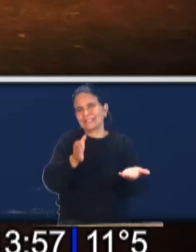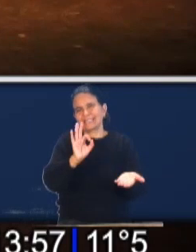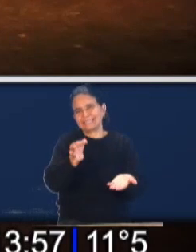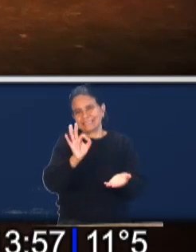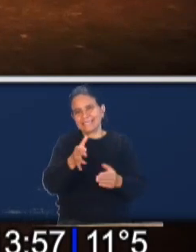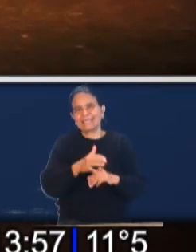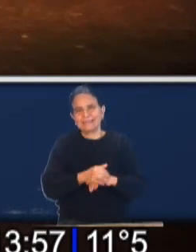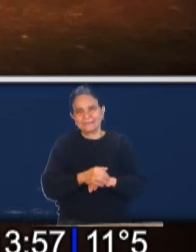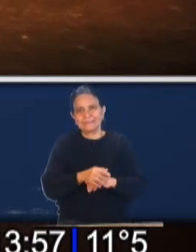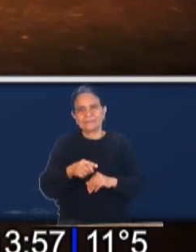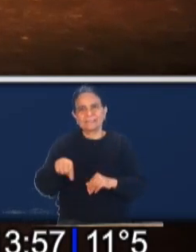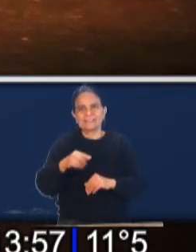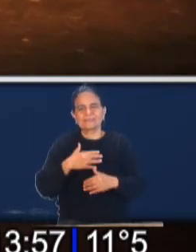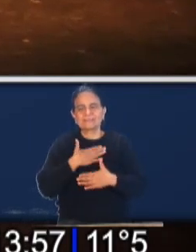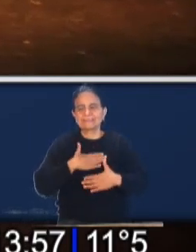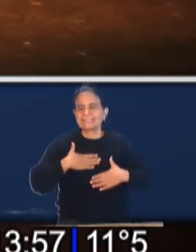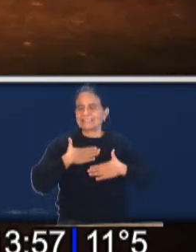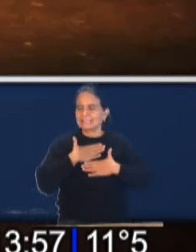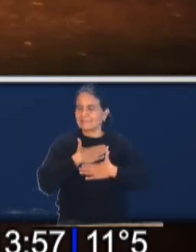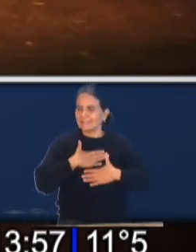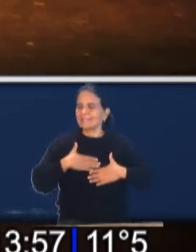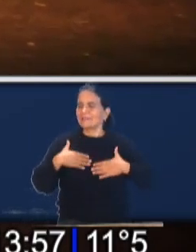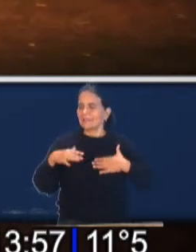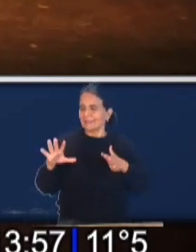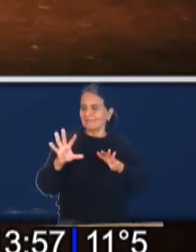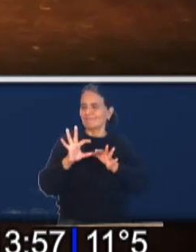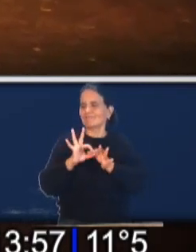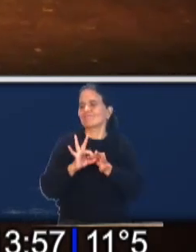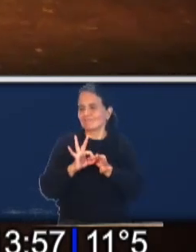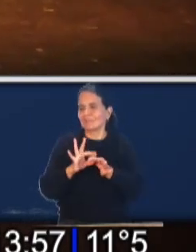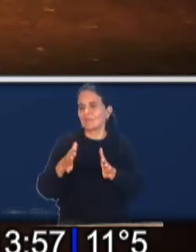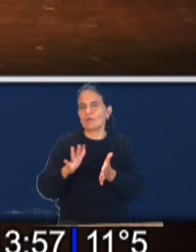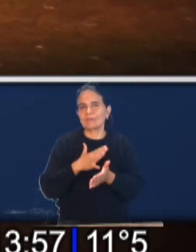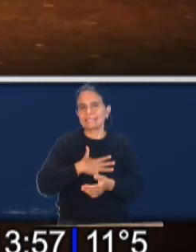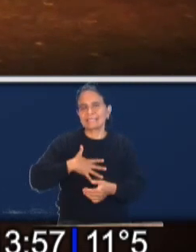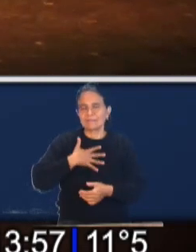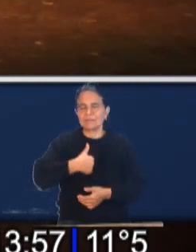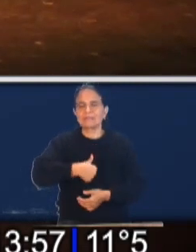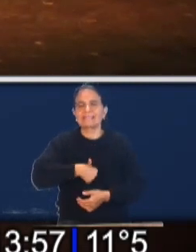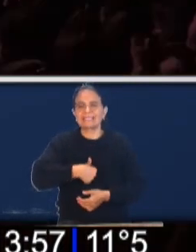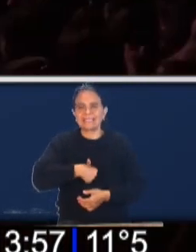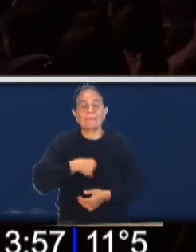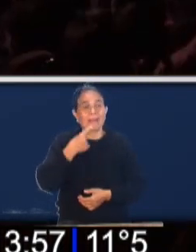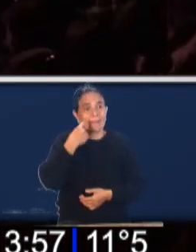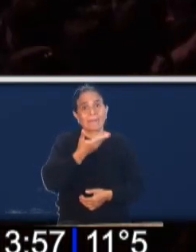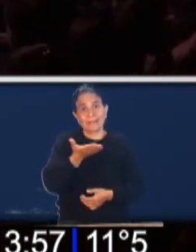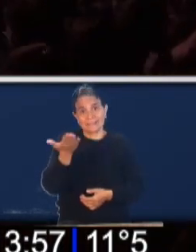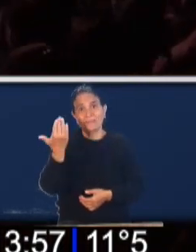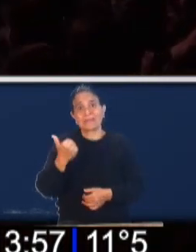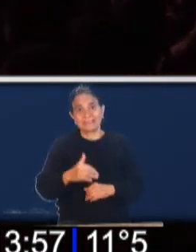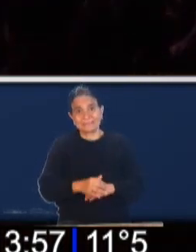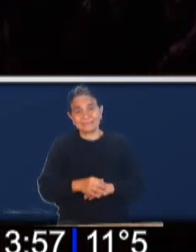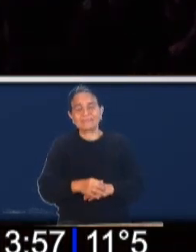llegar con un sentimiento de pertenencia, con un sentido de identidad, y que eso se pueda visualizar en esas producciones. Siempre es de destacar